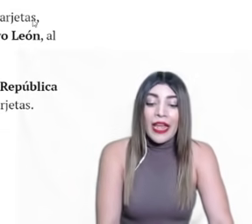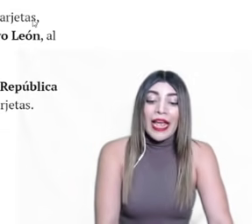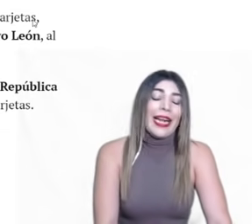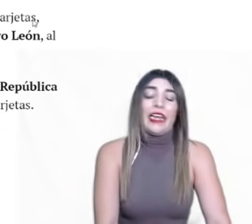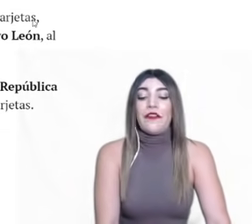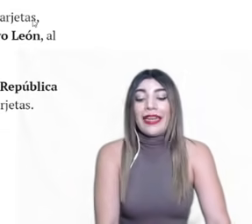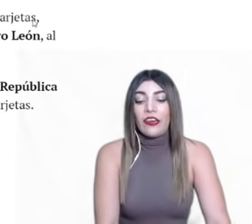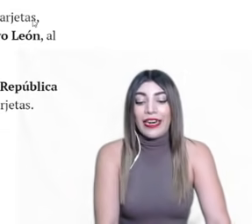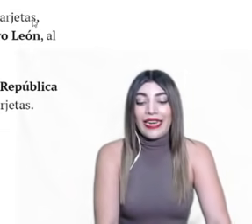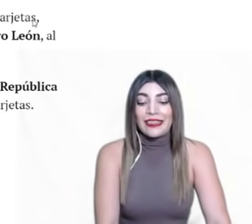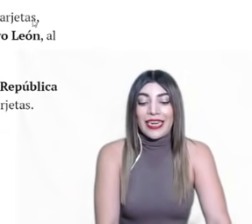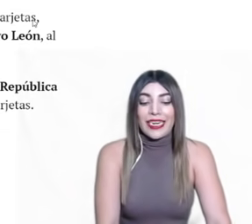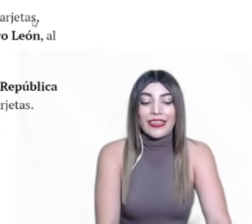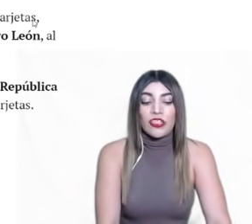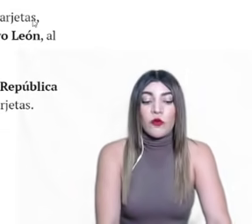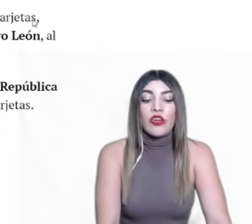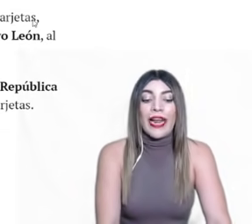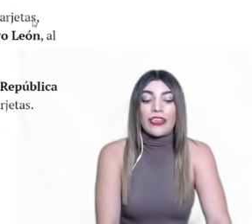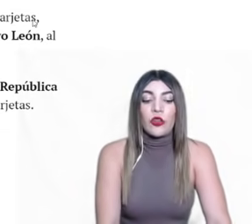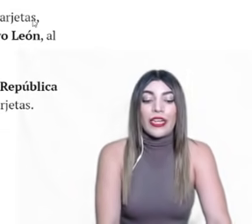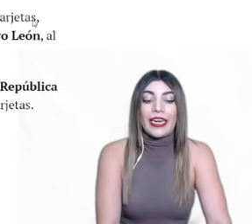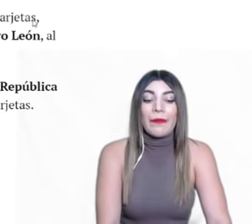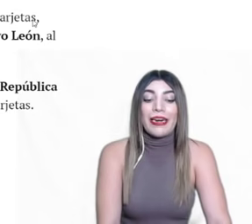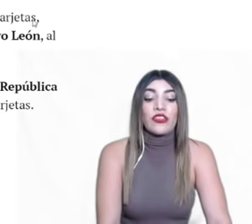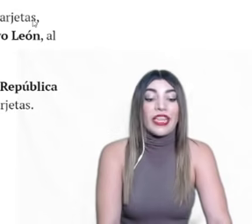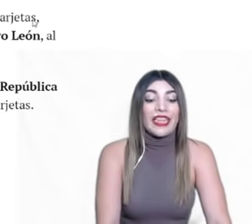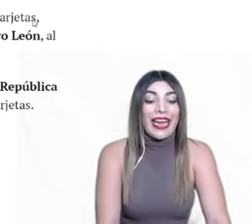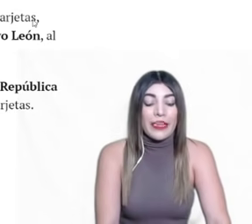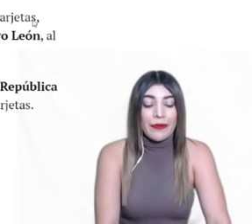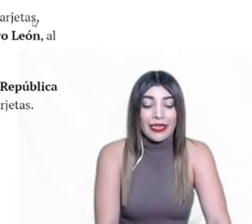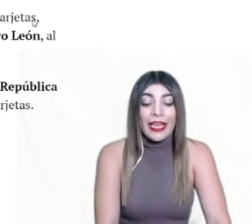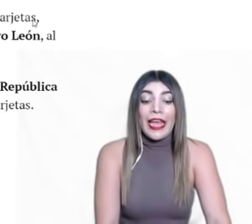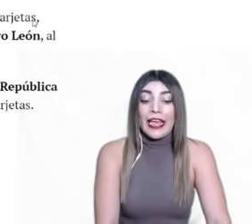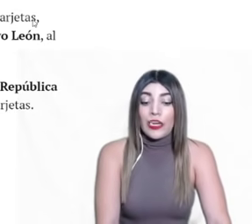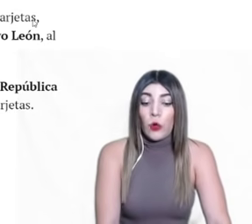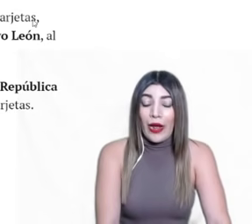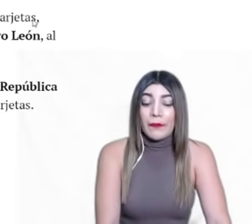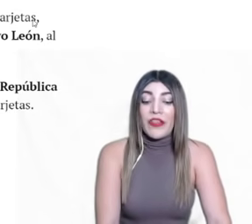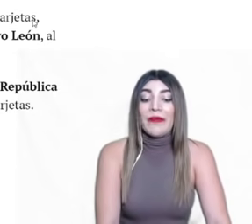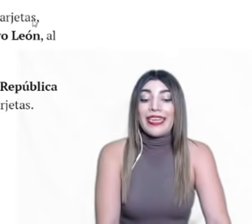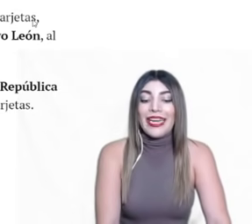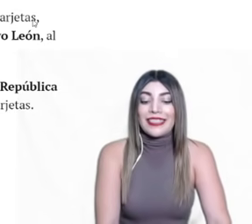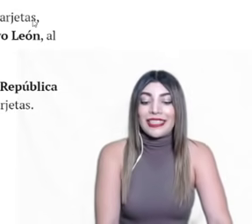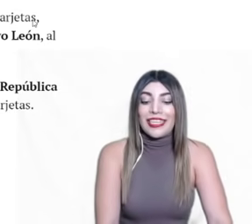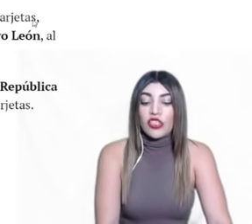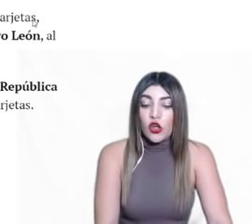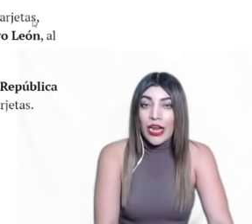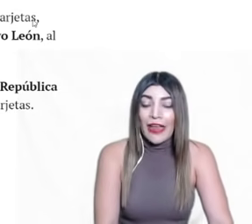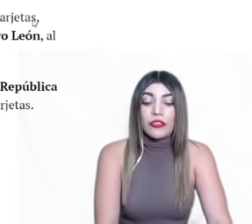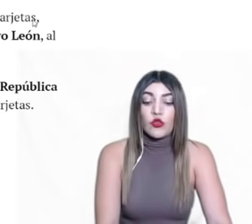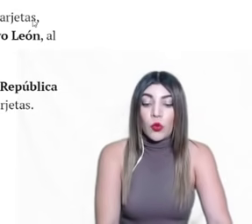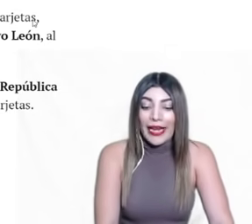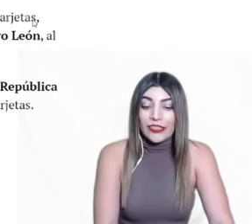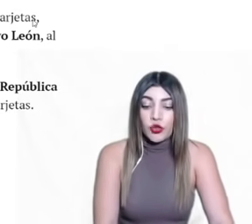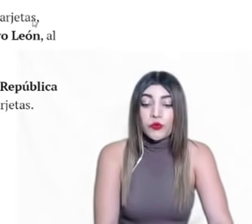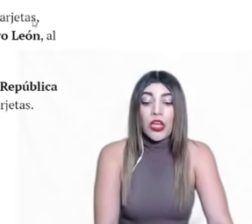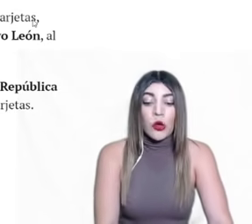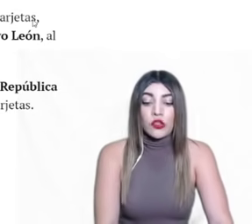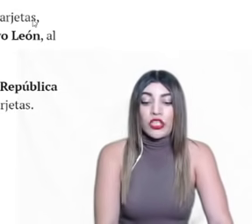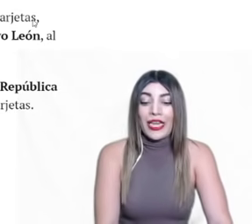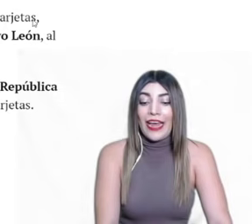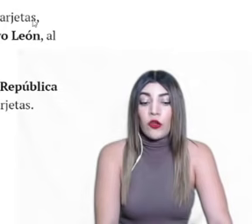Murayama, calificaron a las tarjetas como un acto de reparto de dádiva, el cual debería ser sancionado en su